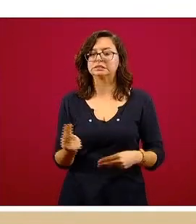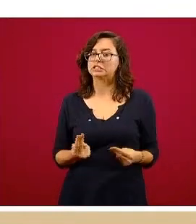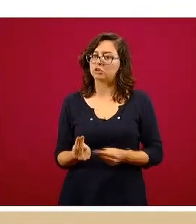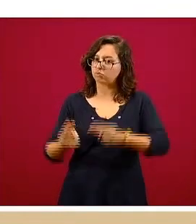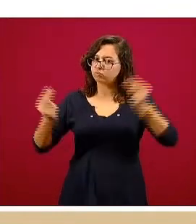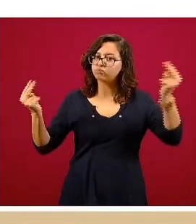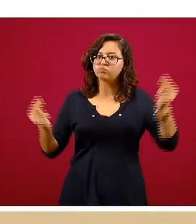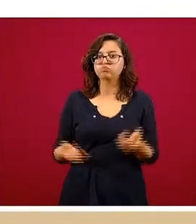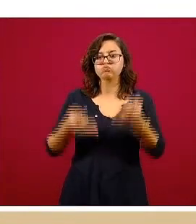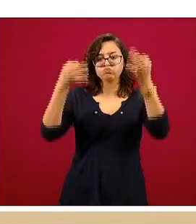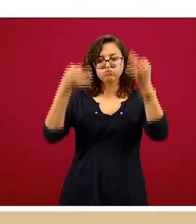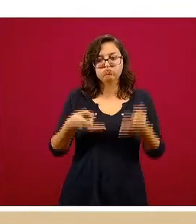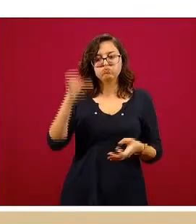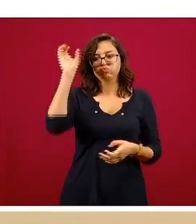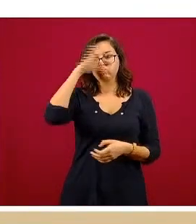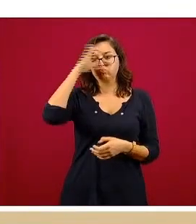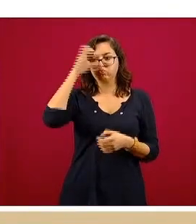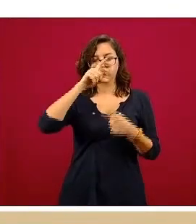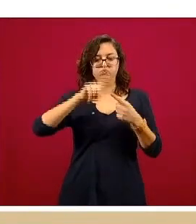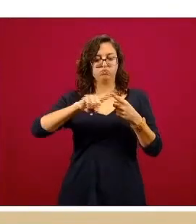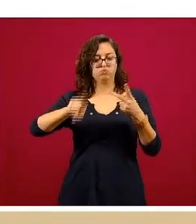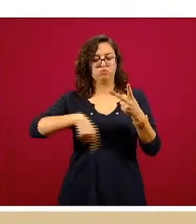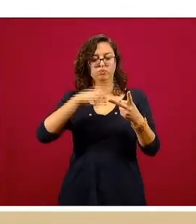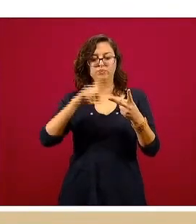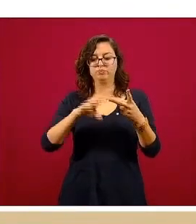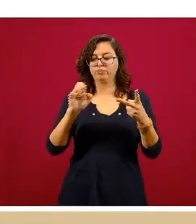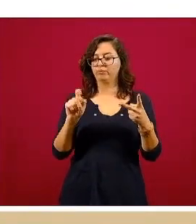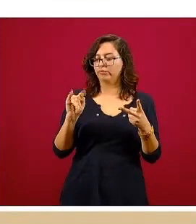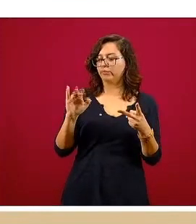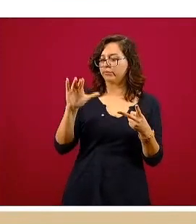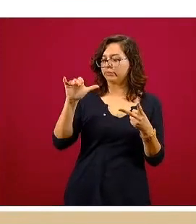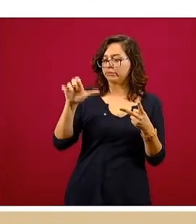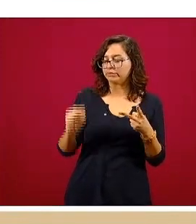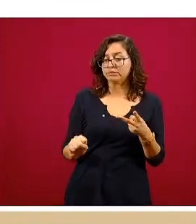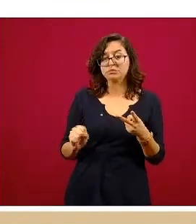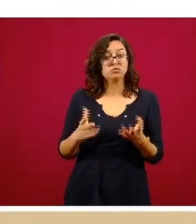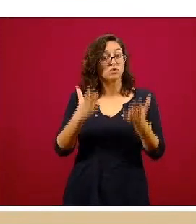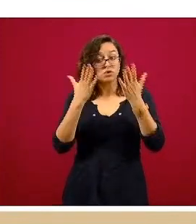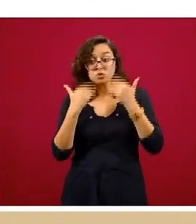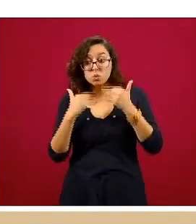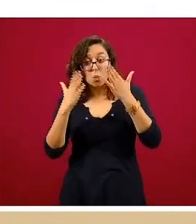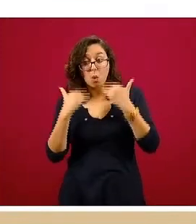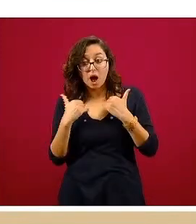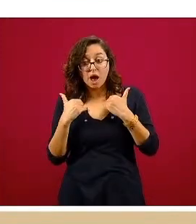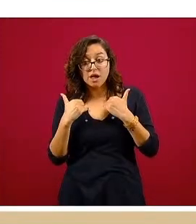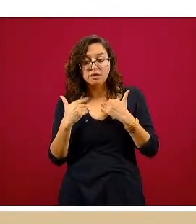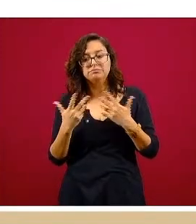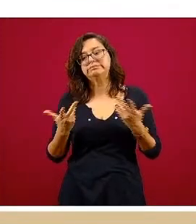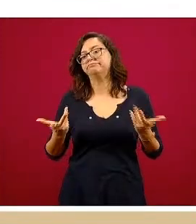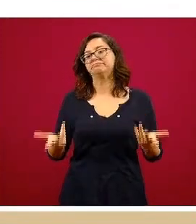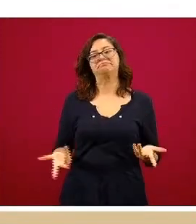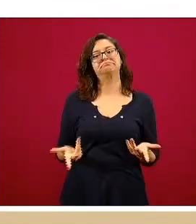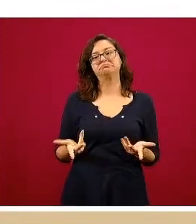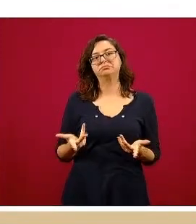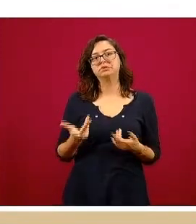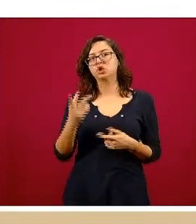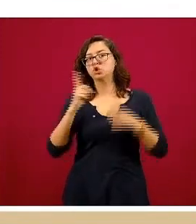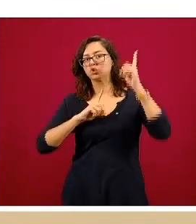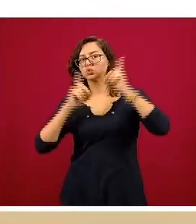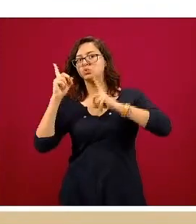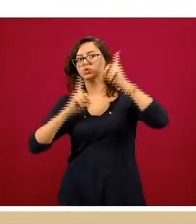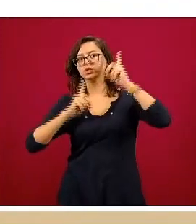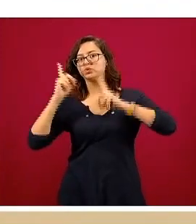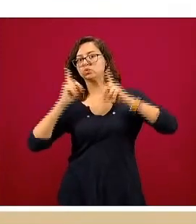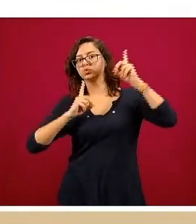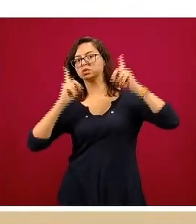éticas. Si no hay rigor científico, nunca vamos a tener resultados confiables y nunca vamos a tener